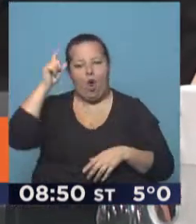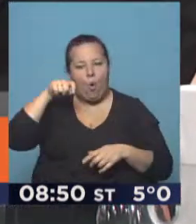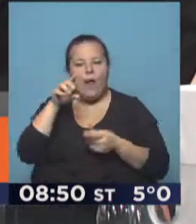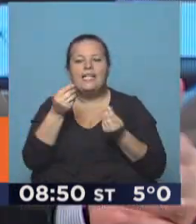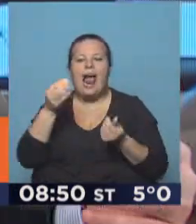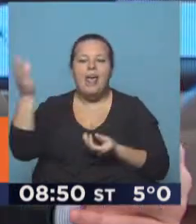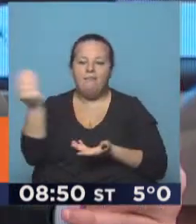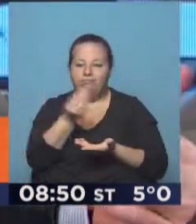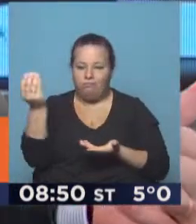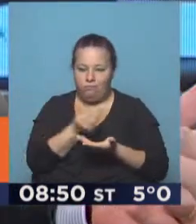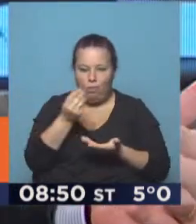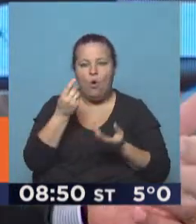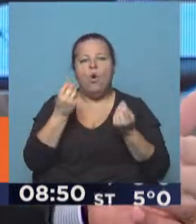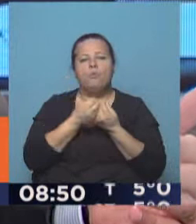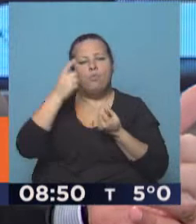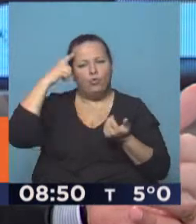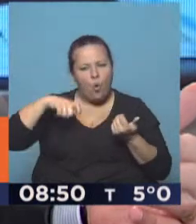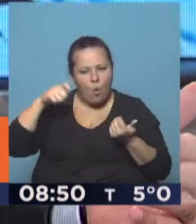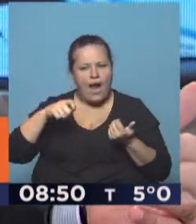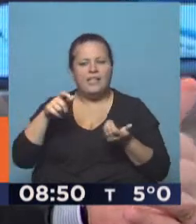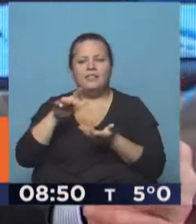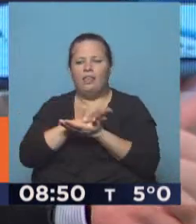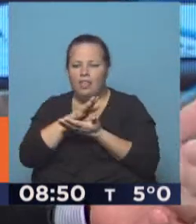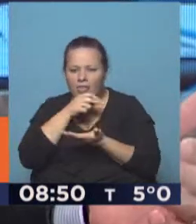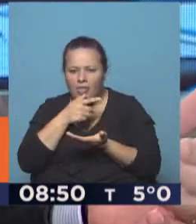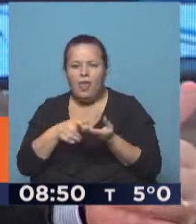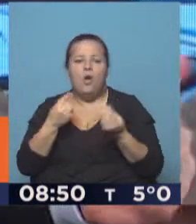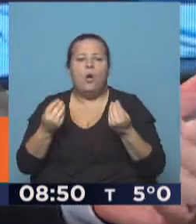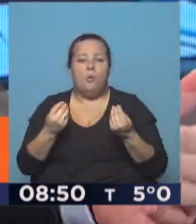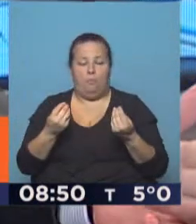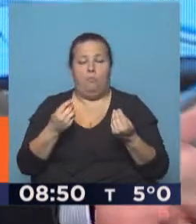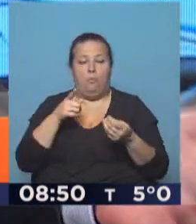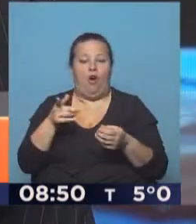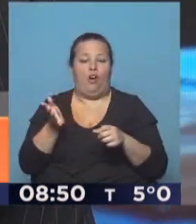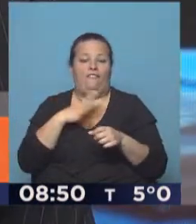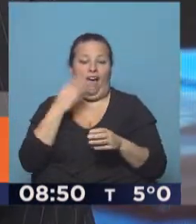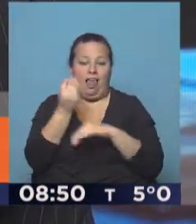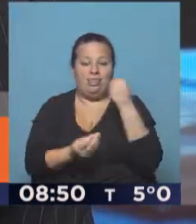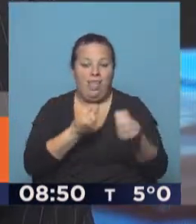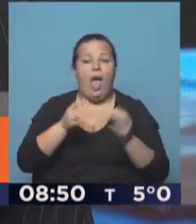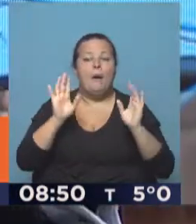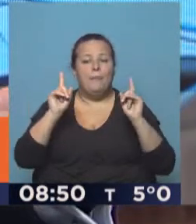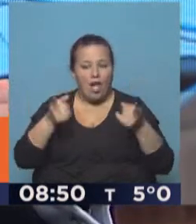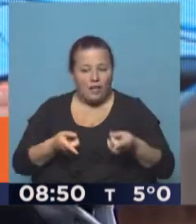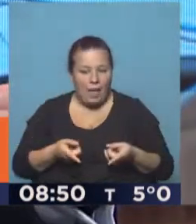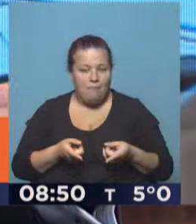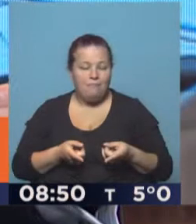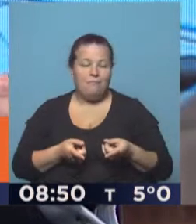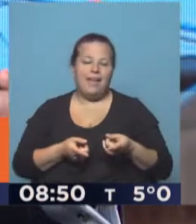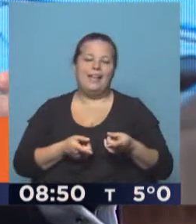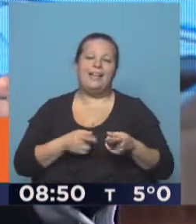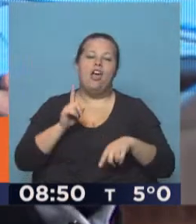se designen. Hay muchos juzgados vacantes por cubrir, pero además